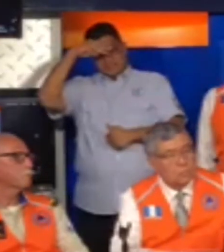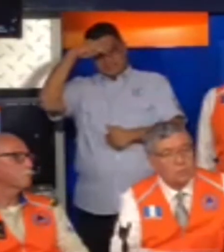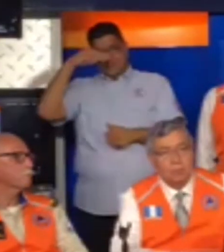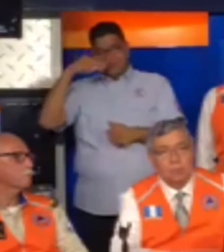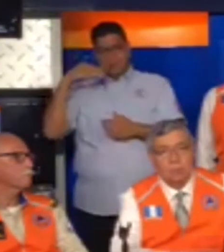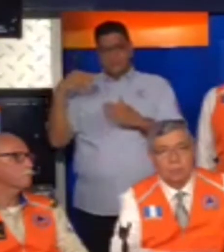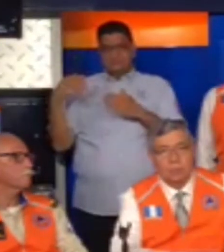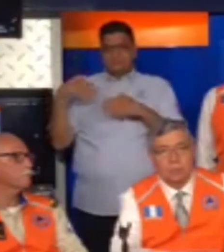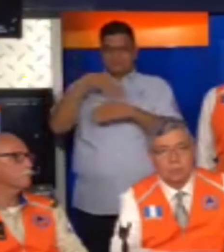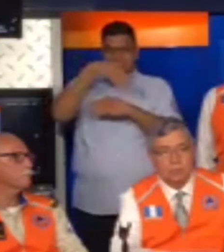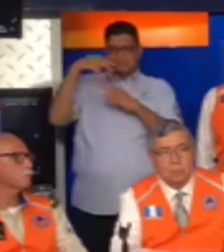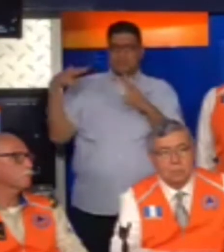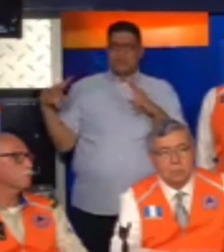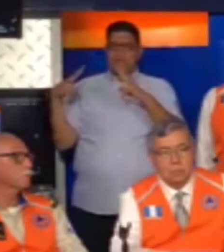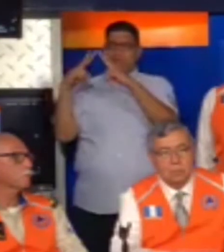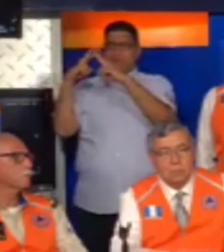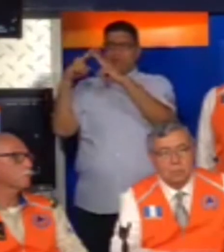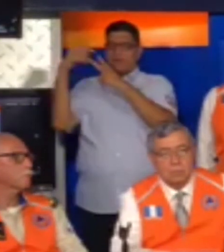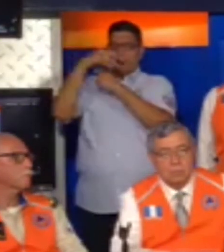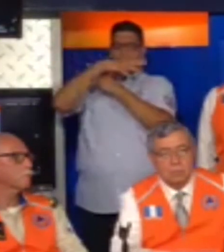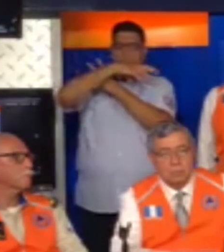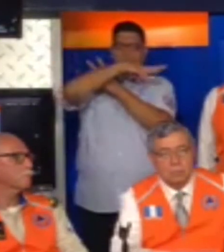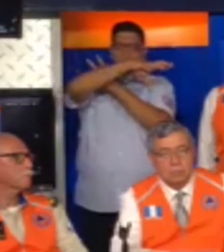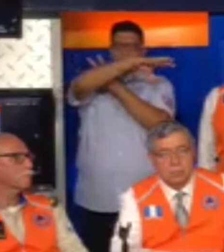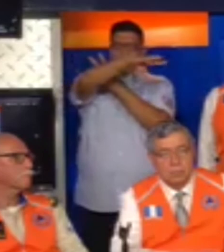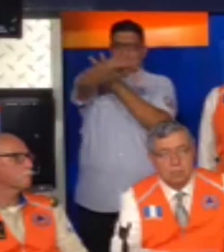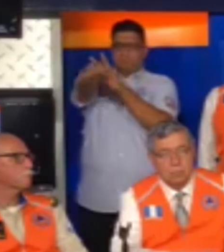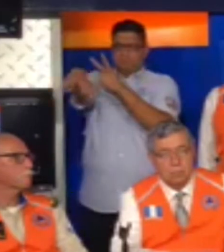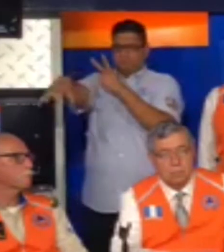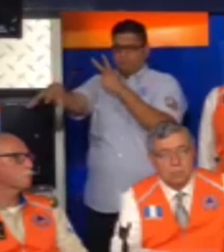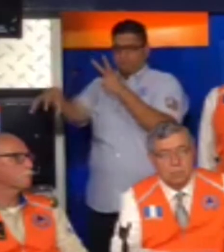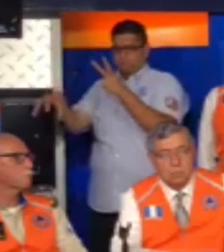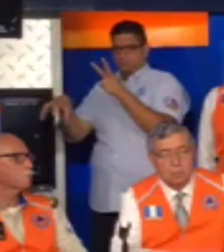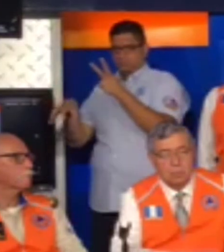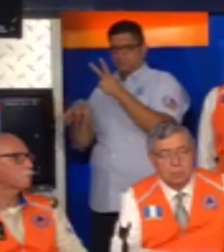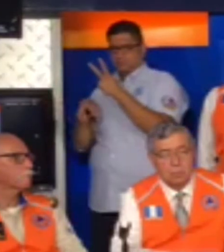redonda. 15 kilómetros a la redonda del volcán de fuego.